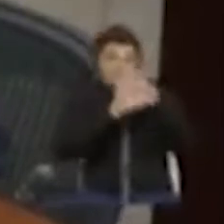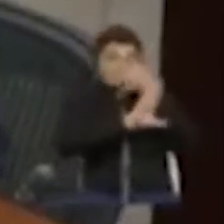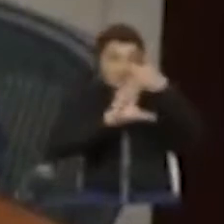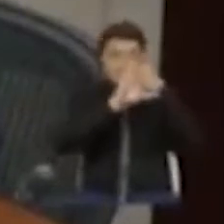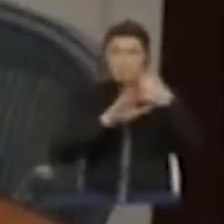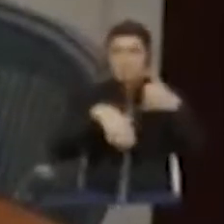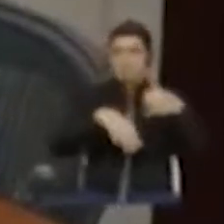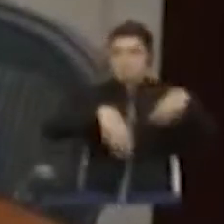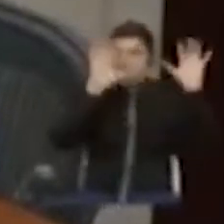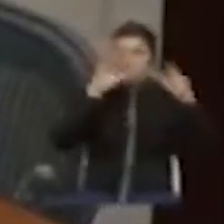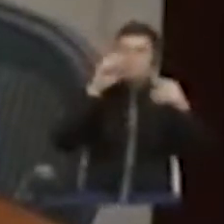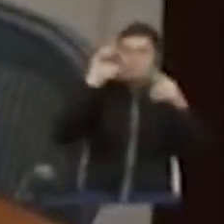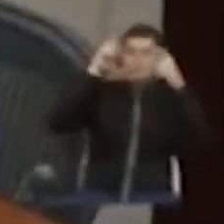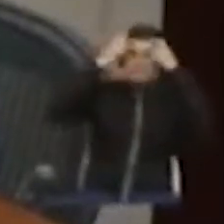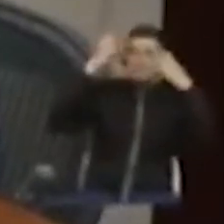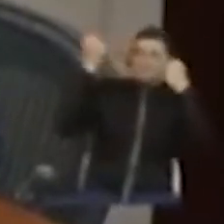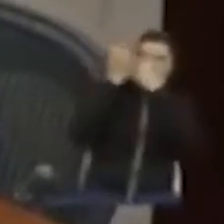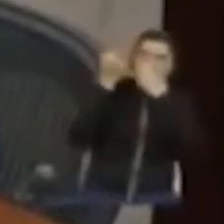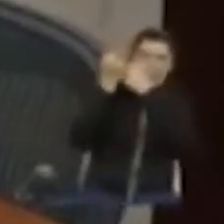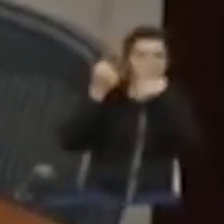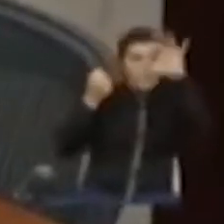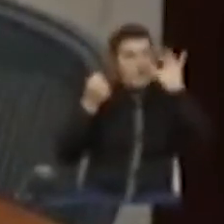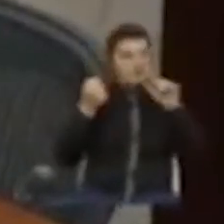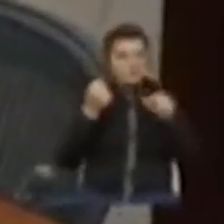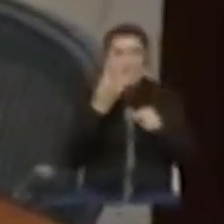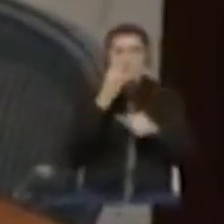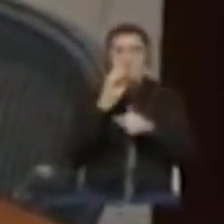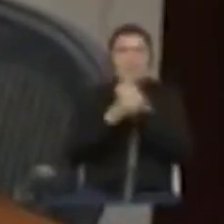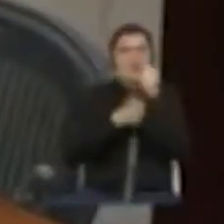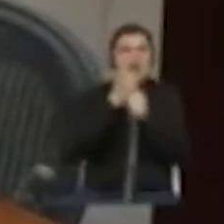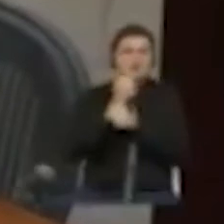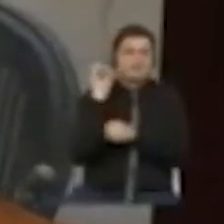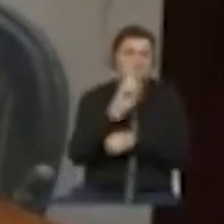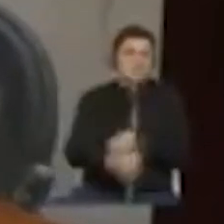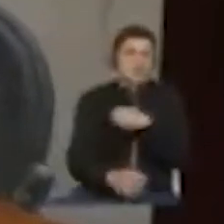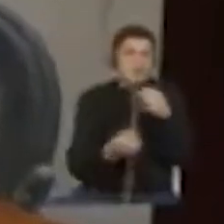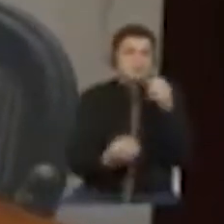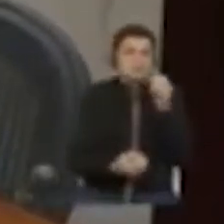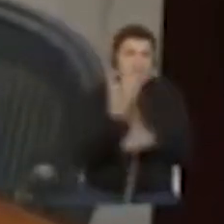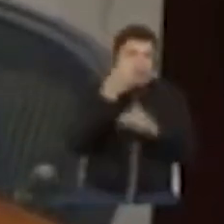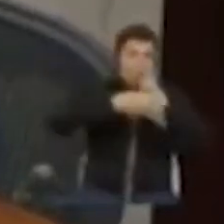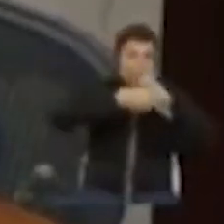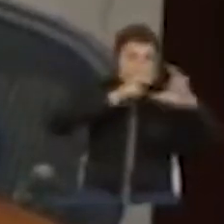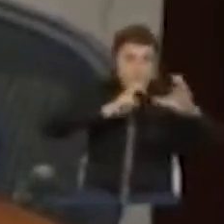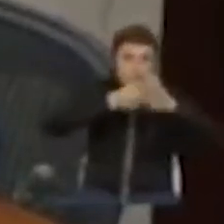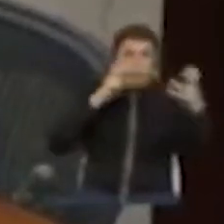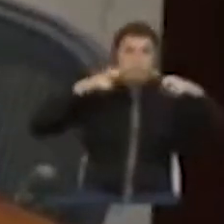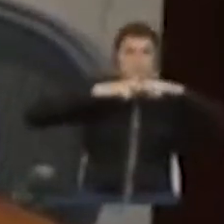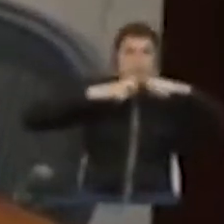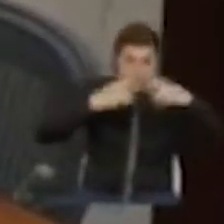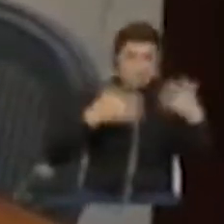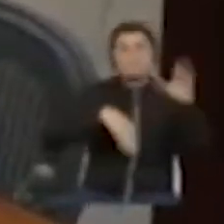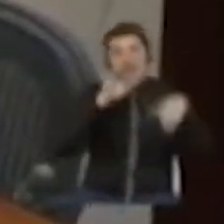a la nación, casi 40 años de riqueza mineroenergética.